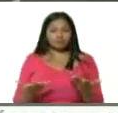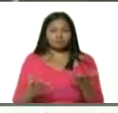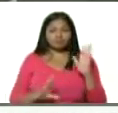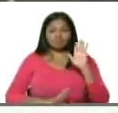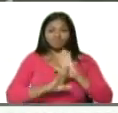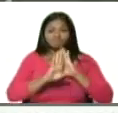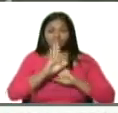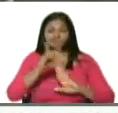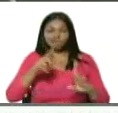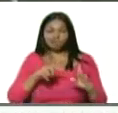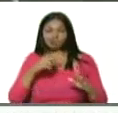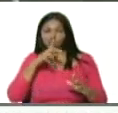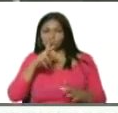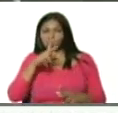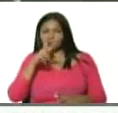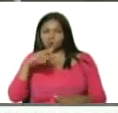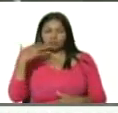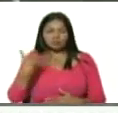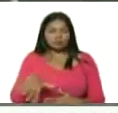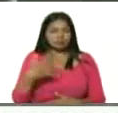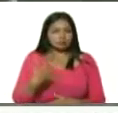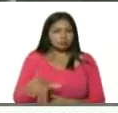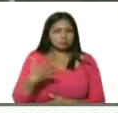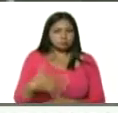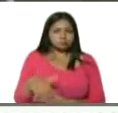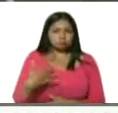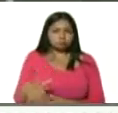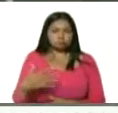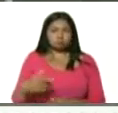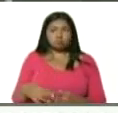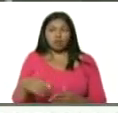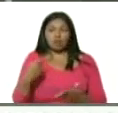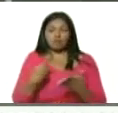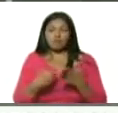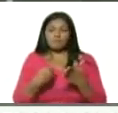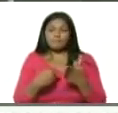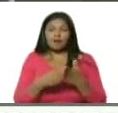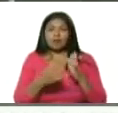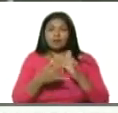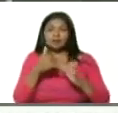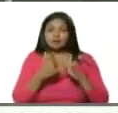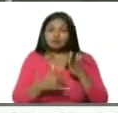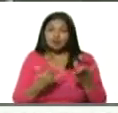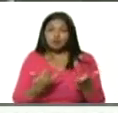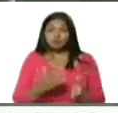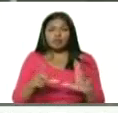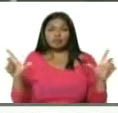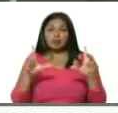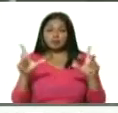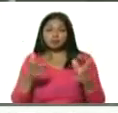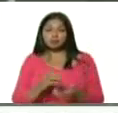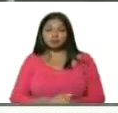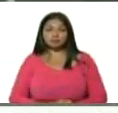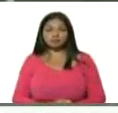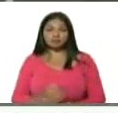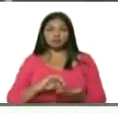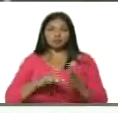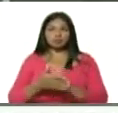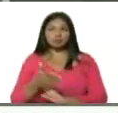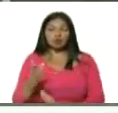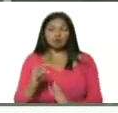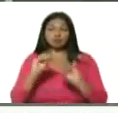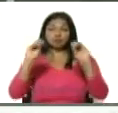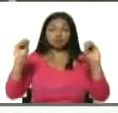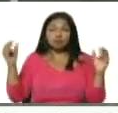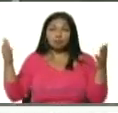aumento indiscriminado de los precios de las televisoras por suscripción. Por lo tanto, hemos hoy citado